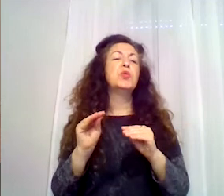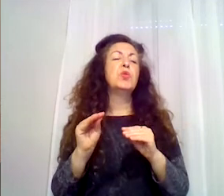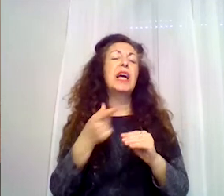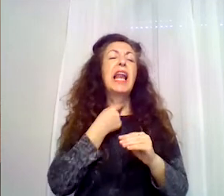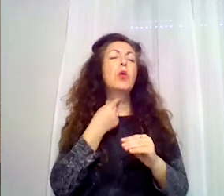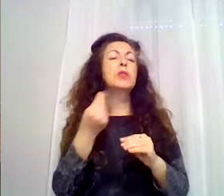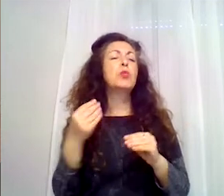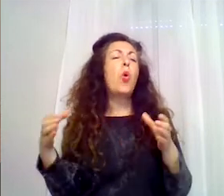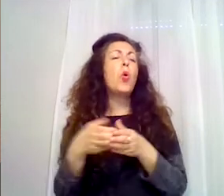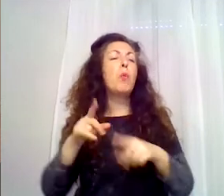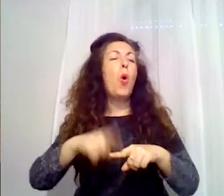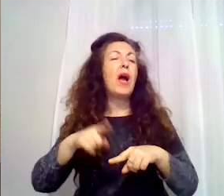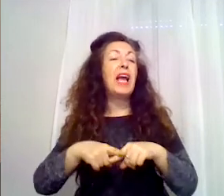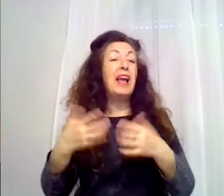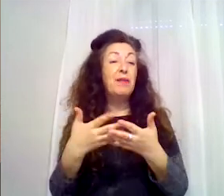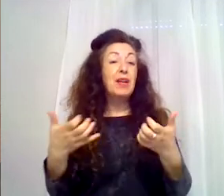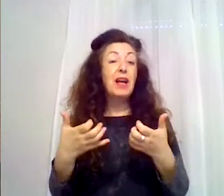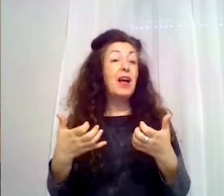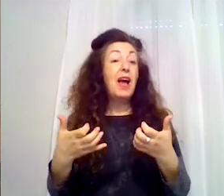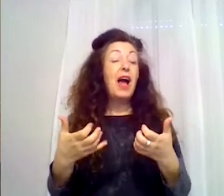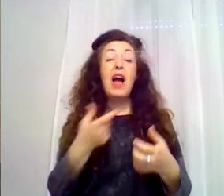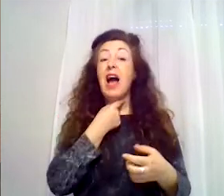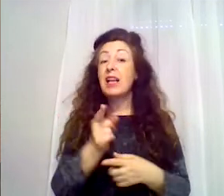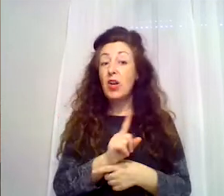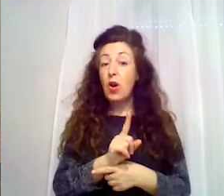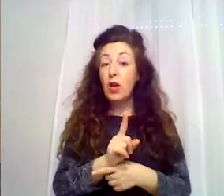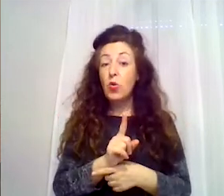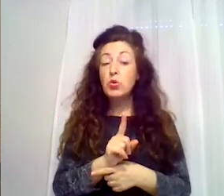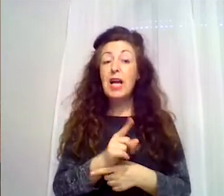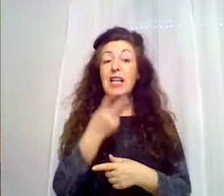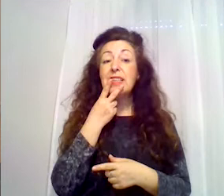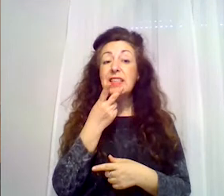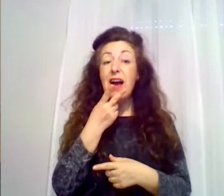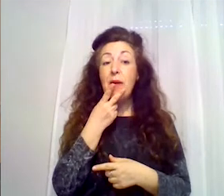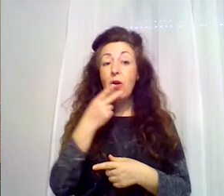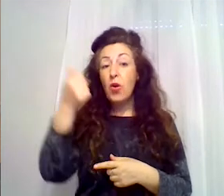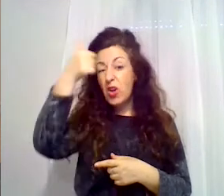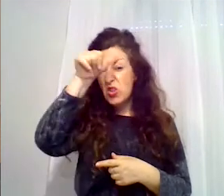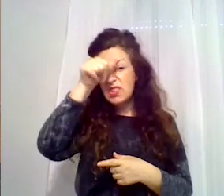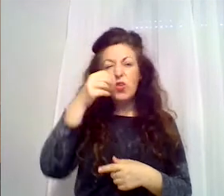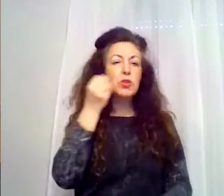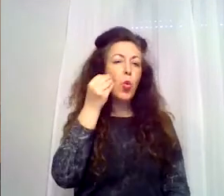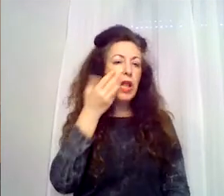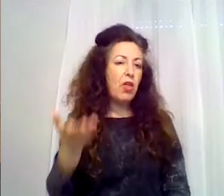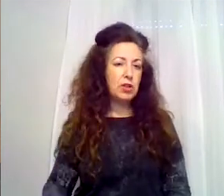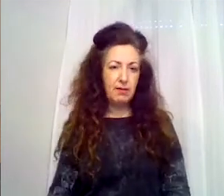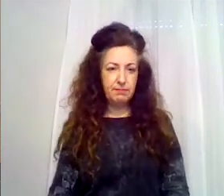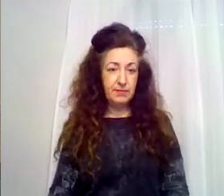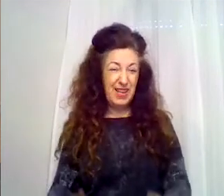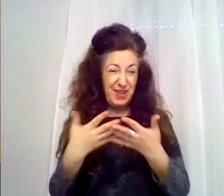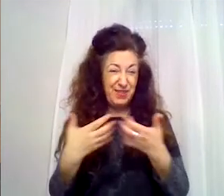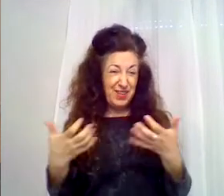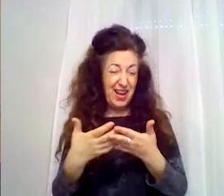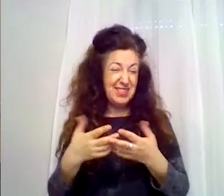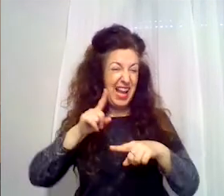de escritos donde se dice algo de lo que ya nos ha contado el amigo Ares, algunas cosas, por ejemplo, claro,